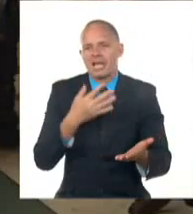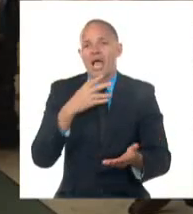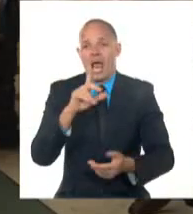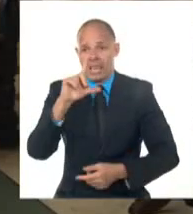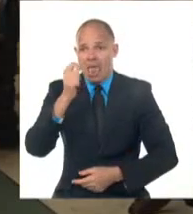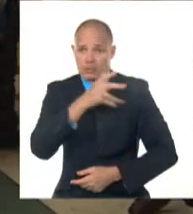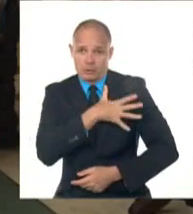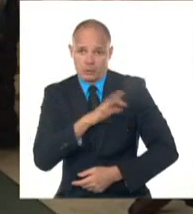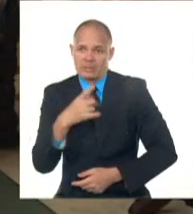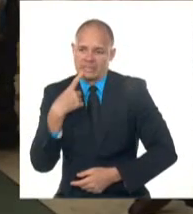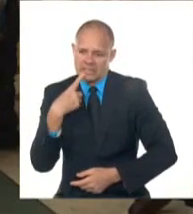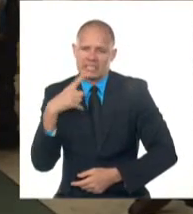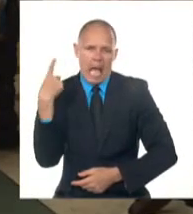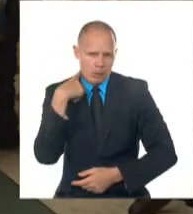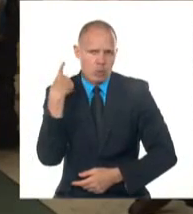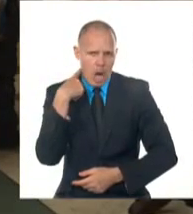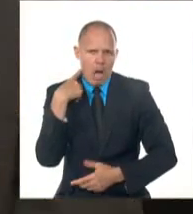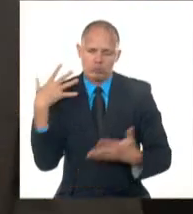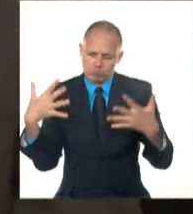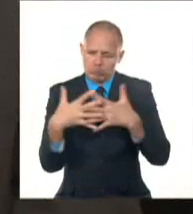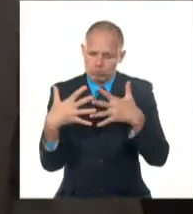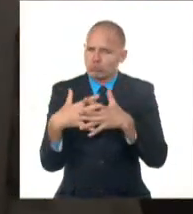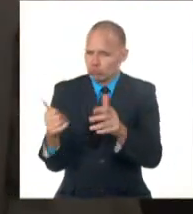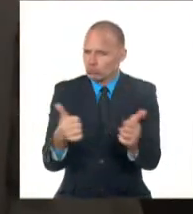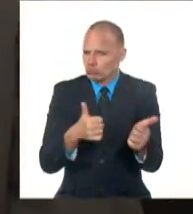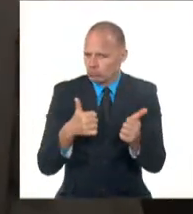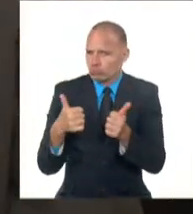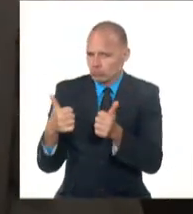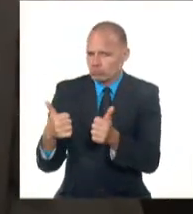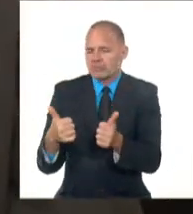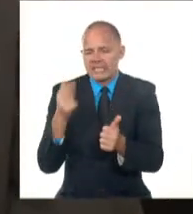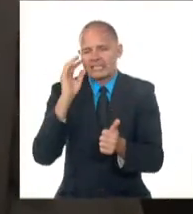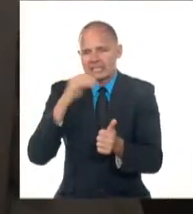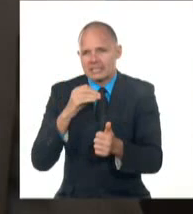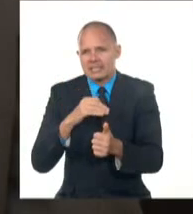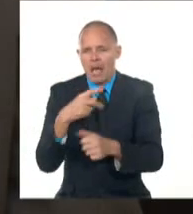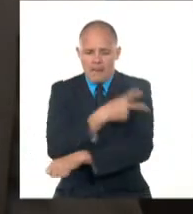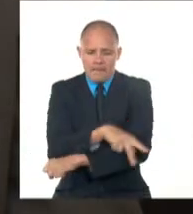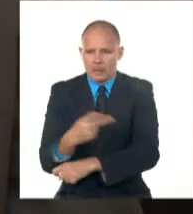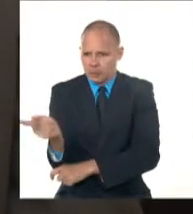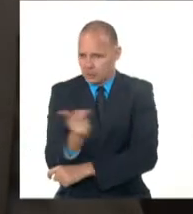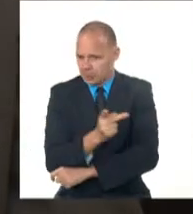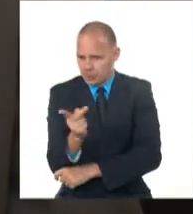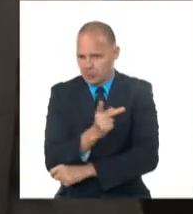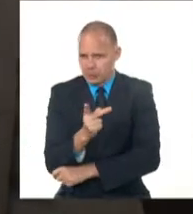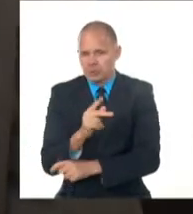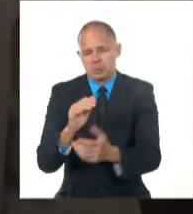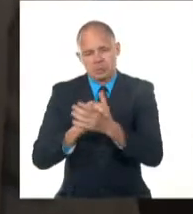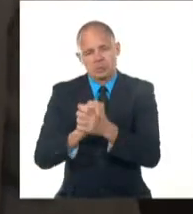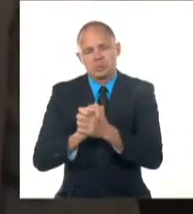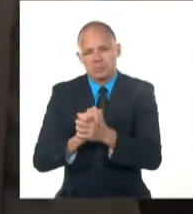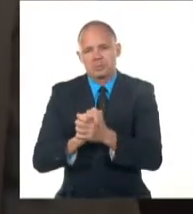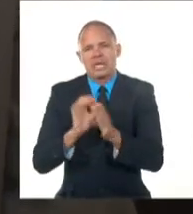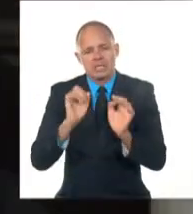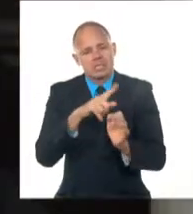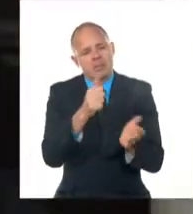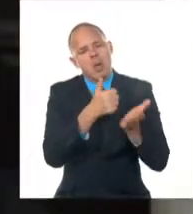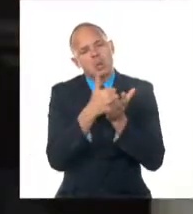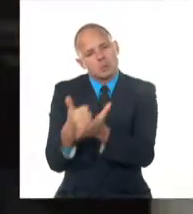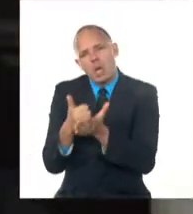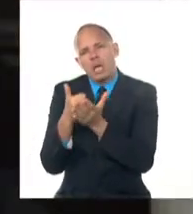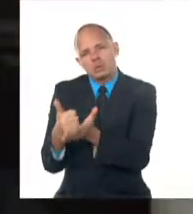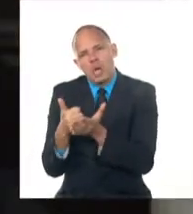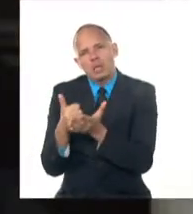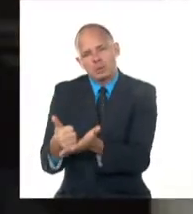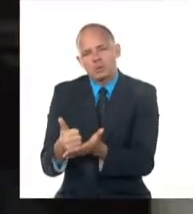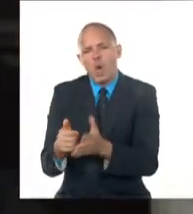de cooperación y políticos que unen a los dos países y agradeció el permanente apoyo de la nación europea a la